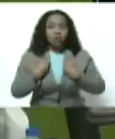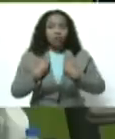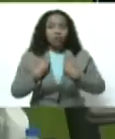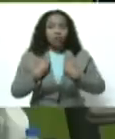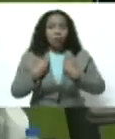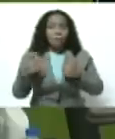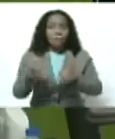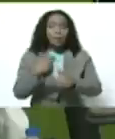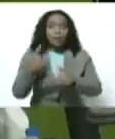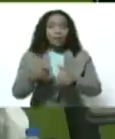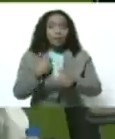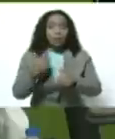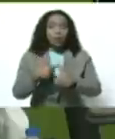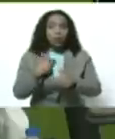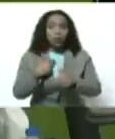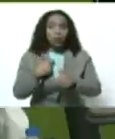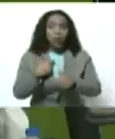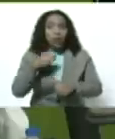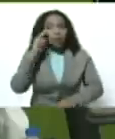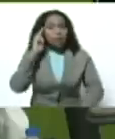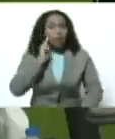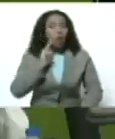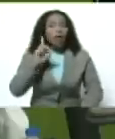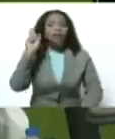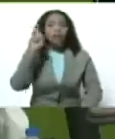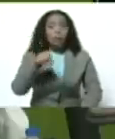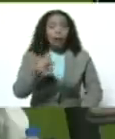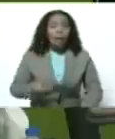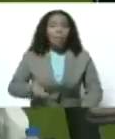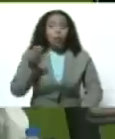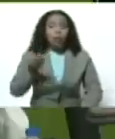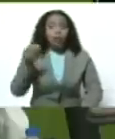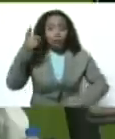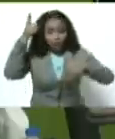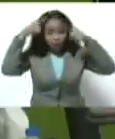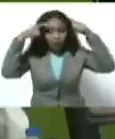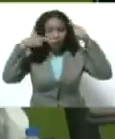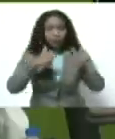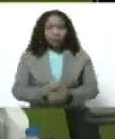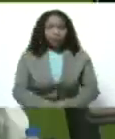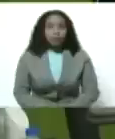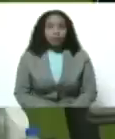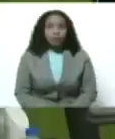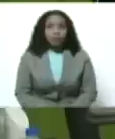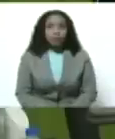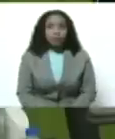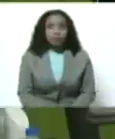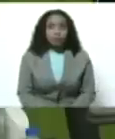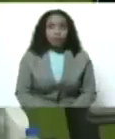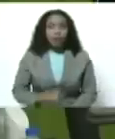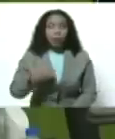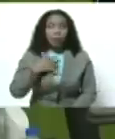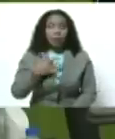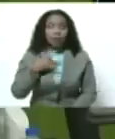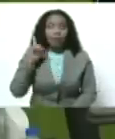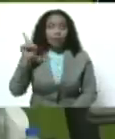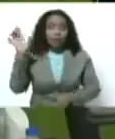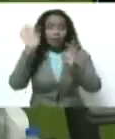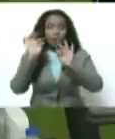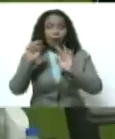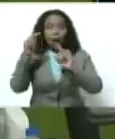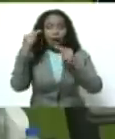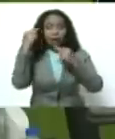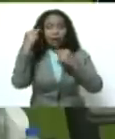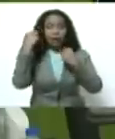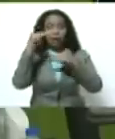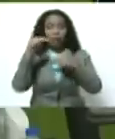los principios de Simón Bolívar y también, muy importante, de Hugo Chávez. Me conmueve sobremanera el nivel de